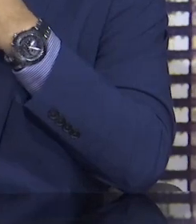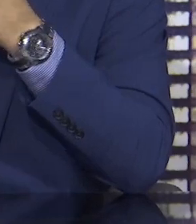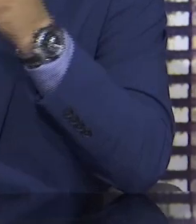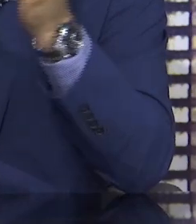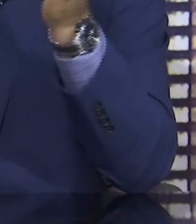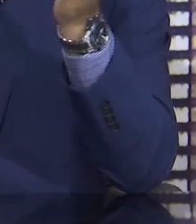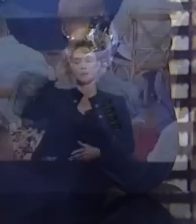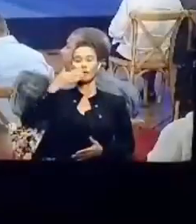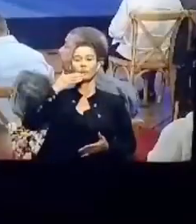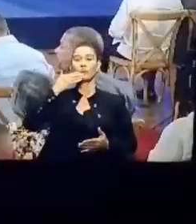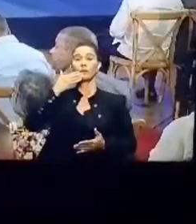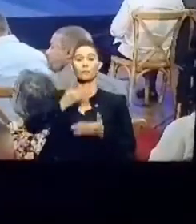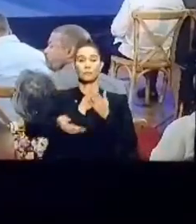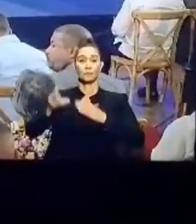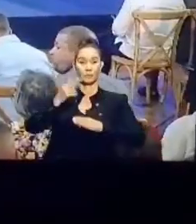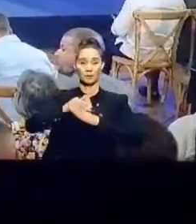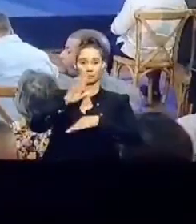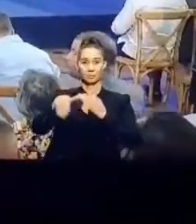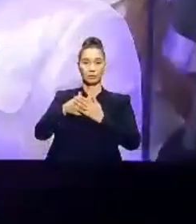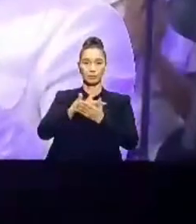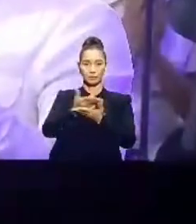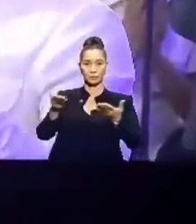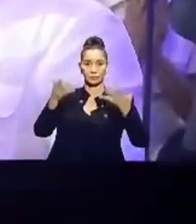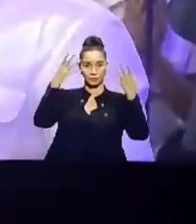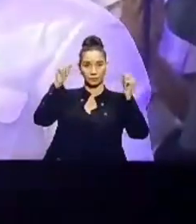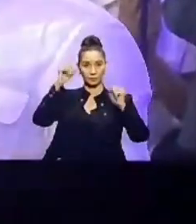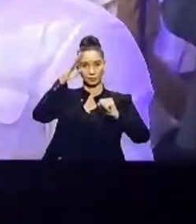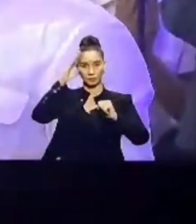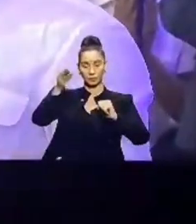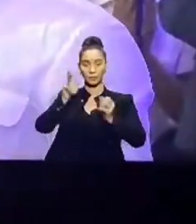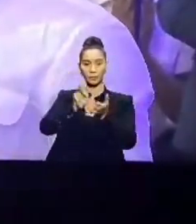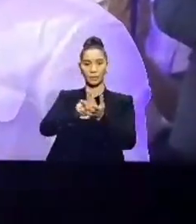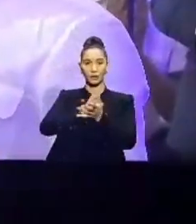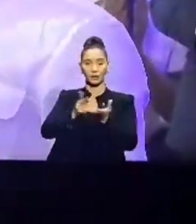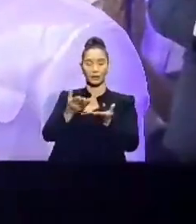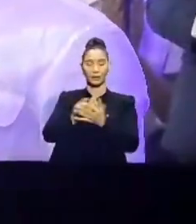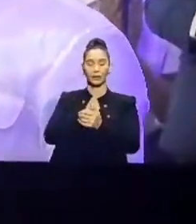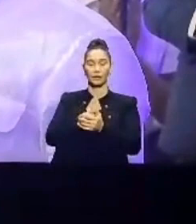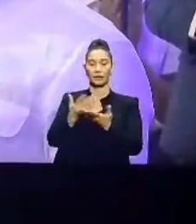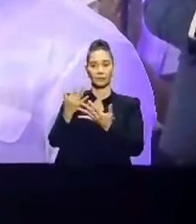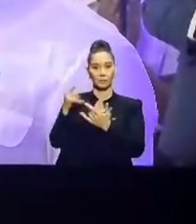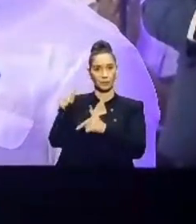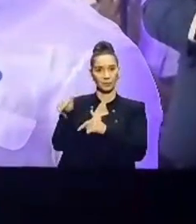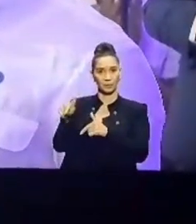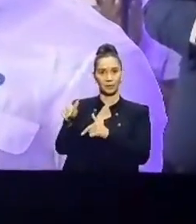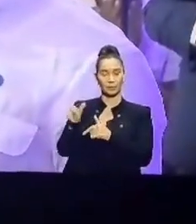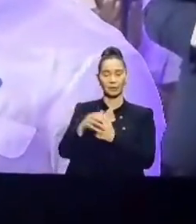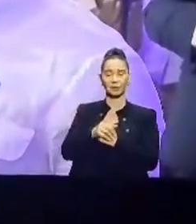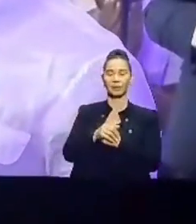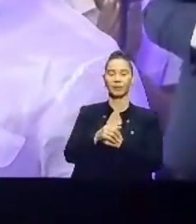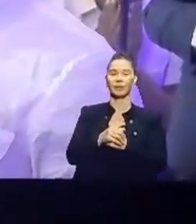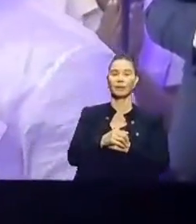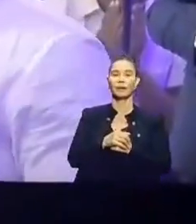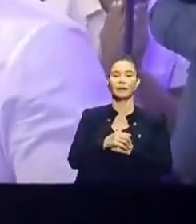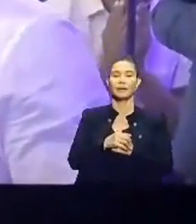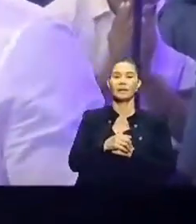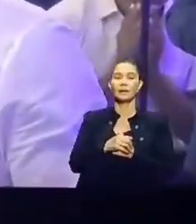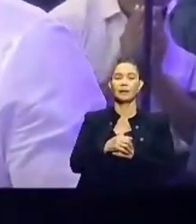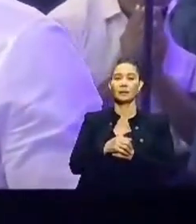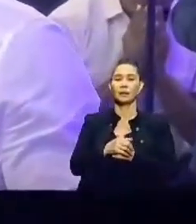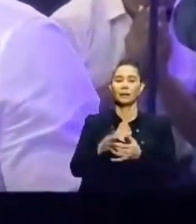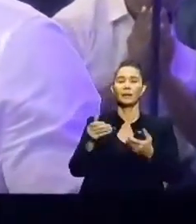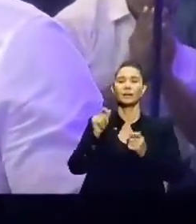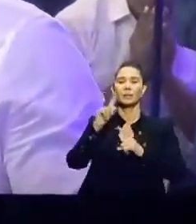Vamos a verlo. A mí me encantó. Veamos. Presidente, un saludo desde La Vega. Lo esperamos por ahí en el carnaval,